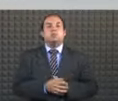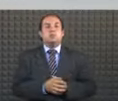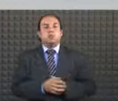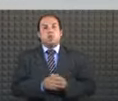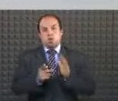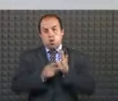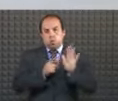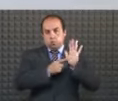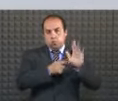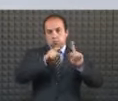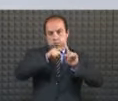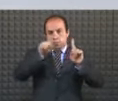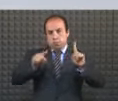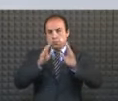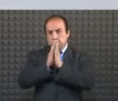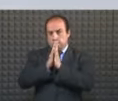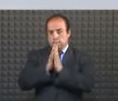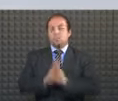por favor,